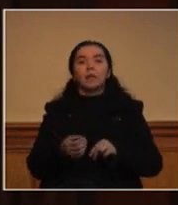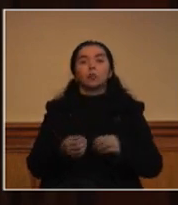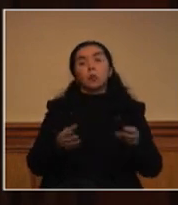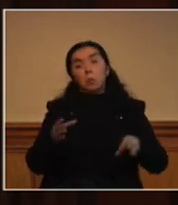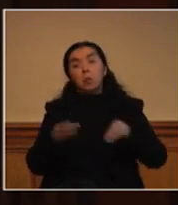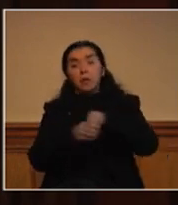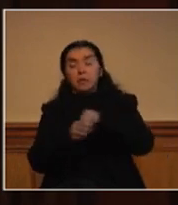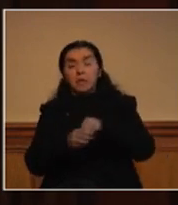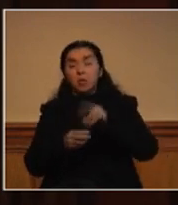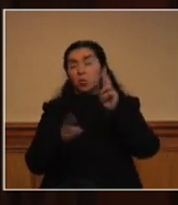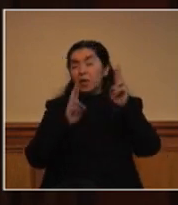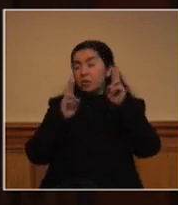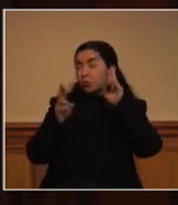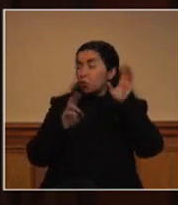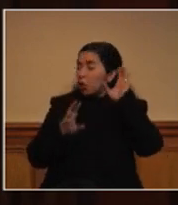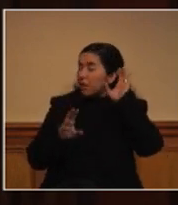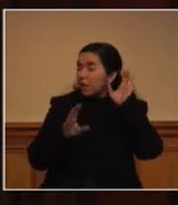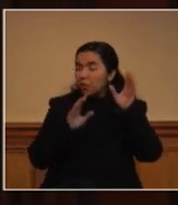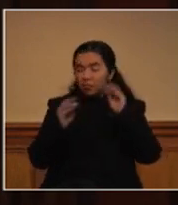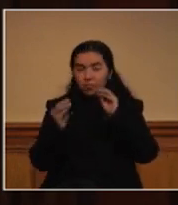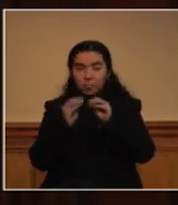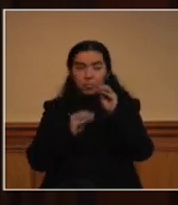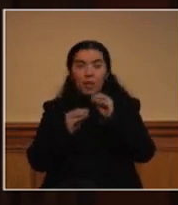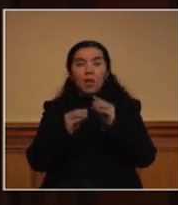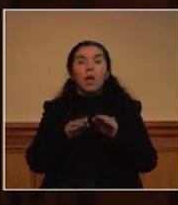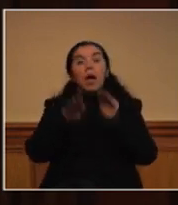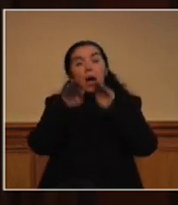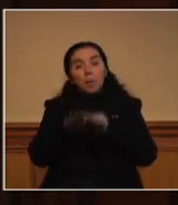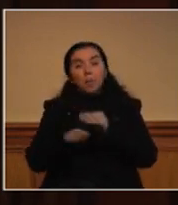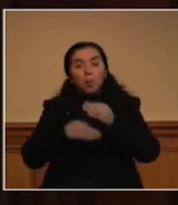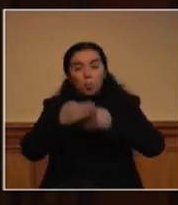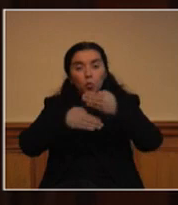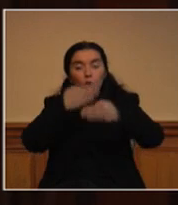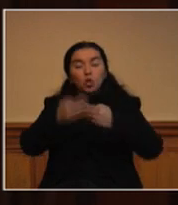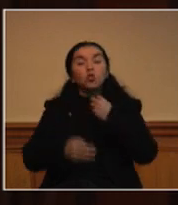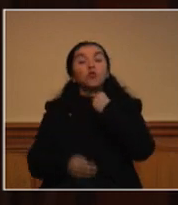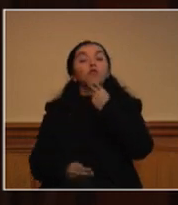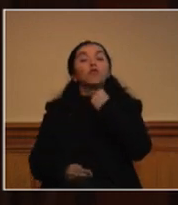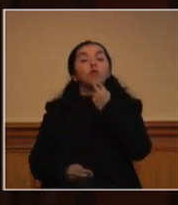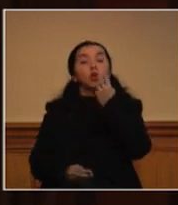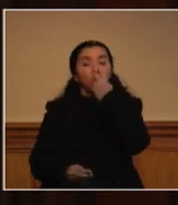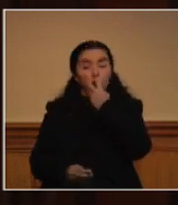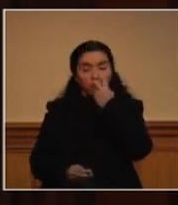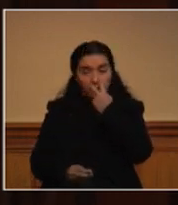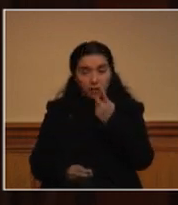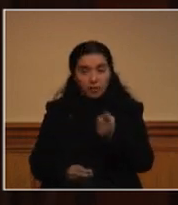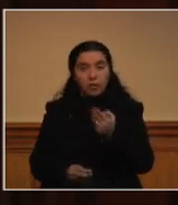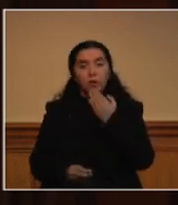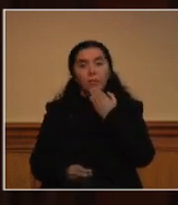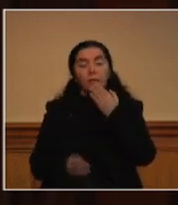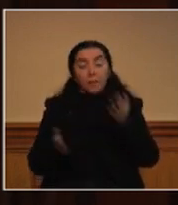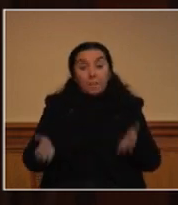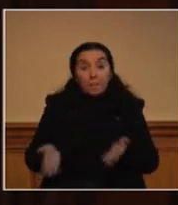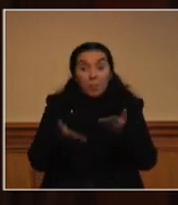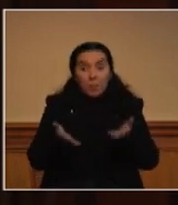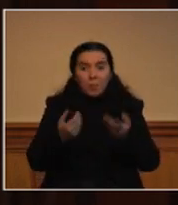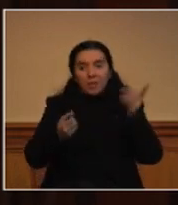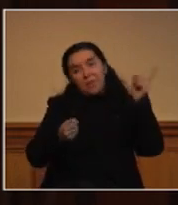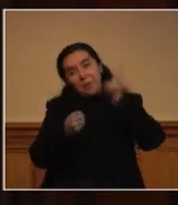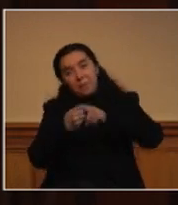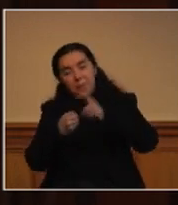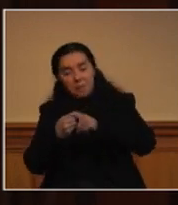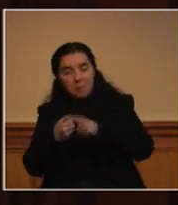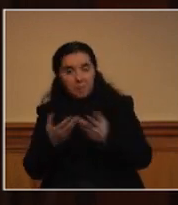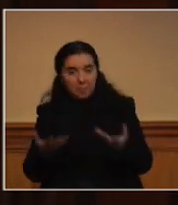sonidos, el apoyo hacia los procesos fonológicos que realiza y la motivación y participación. No